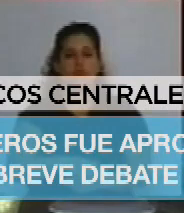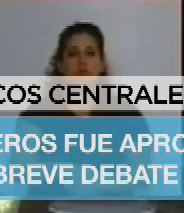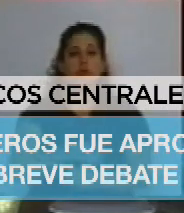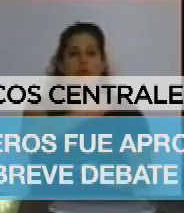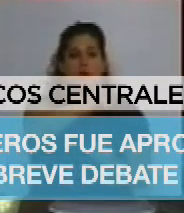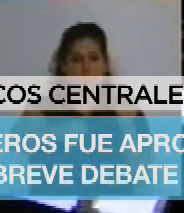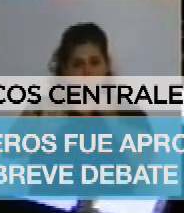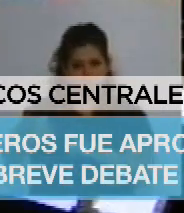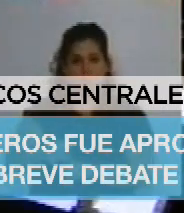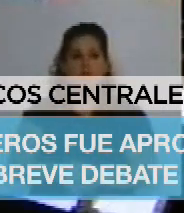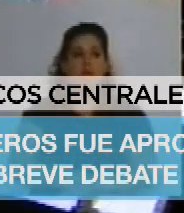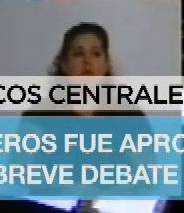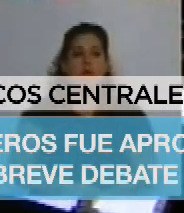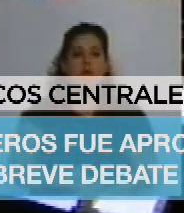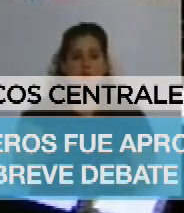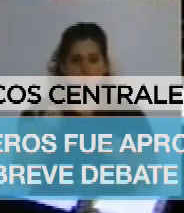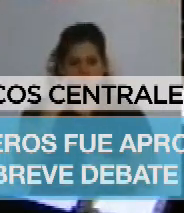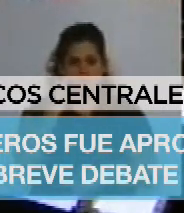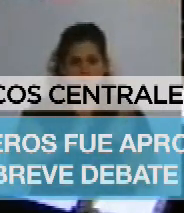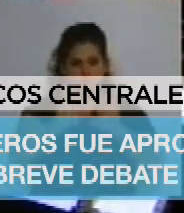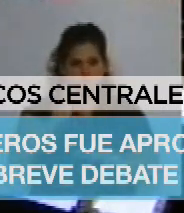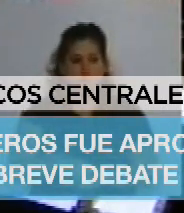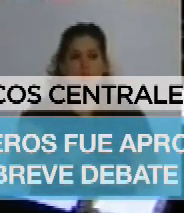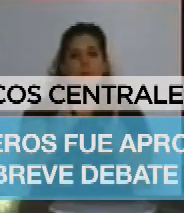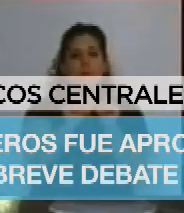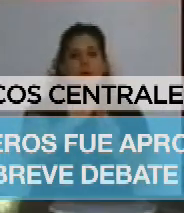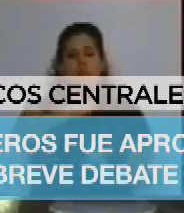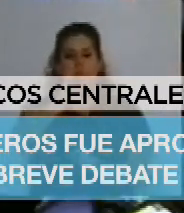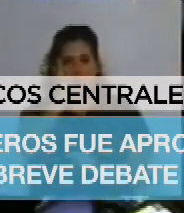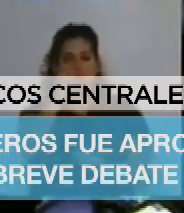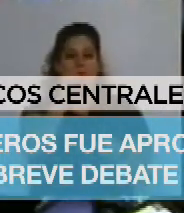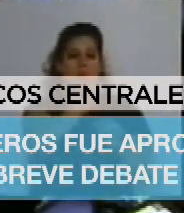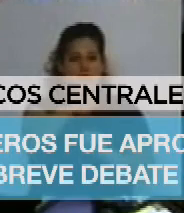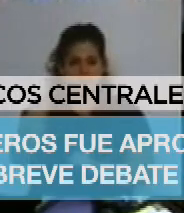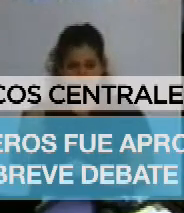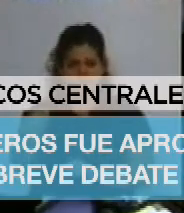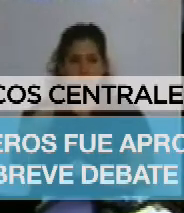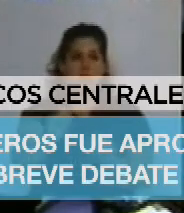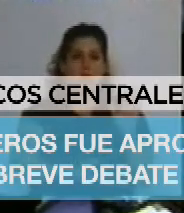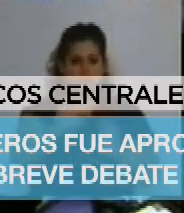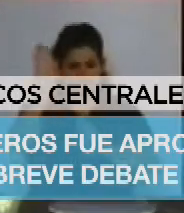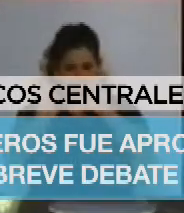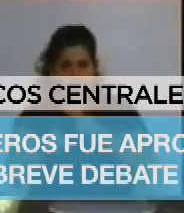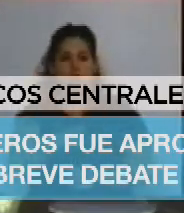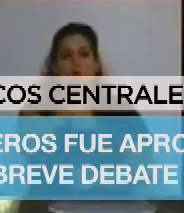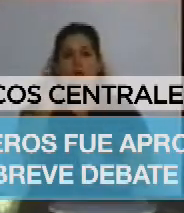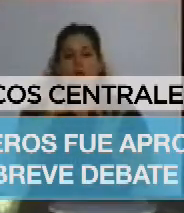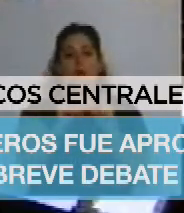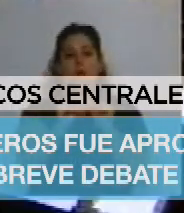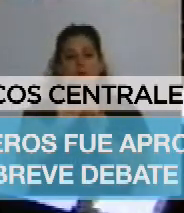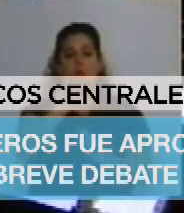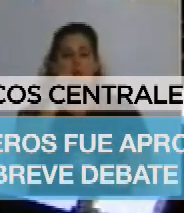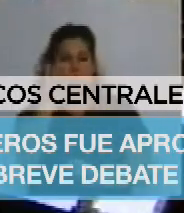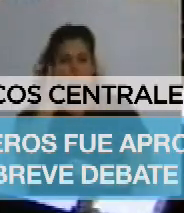estén por la afirmativa, sírvase de expresar su voto. Artículo 3. Los que estén por la afirmativa, sírvase de expresar su voto. Artículo 4.